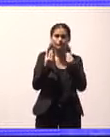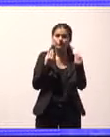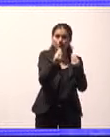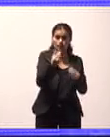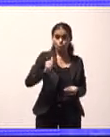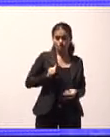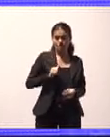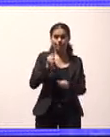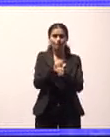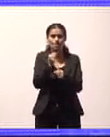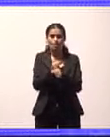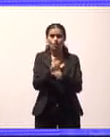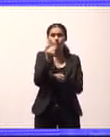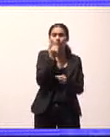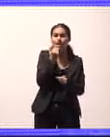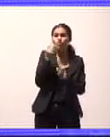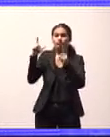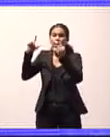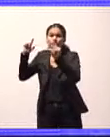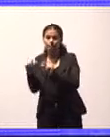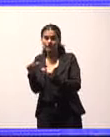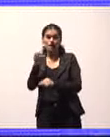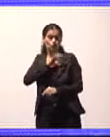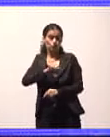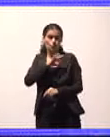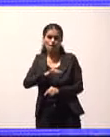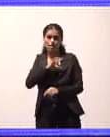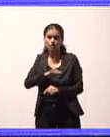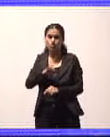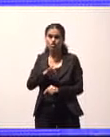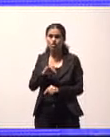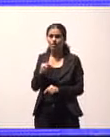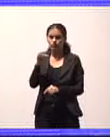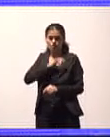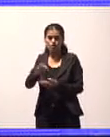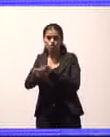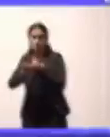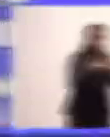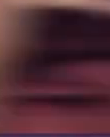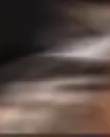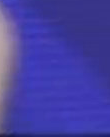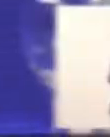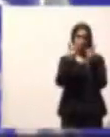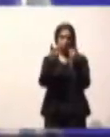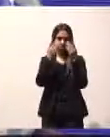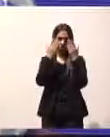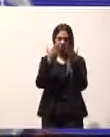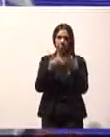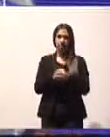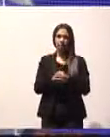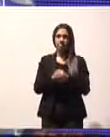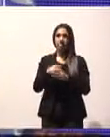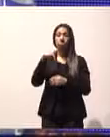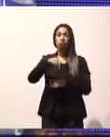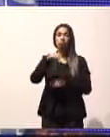mujeres? ¿Cómo reducimos ese porcentaje de ingresos de mujeres sin ingresos propios? El día de hoy